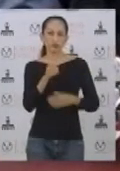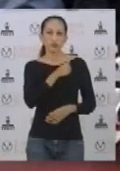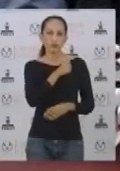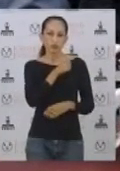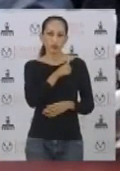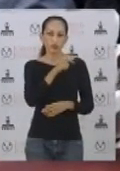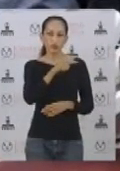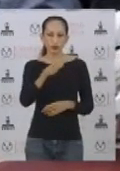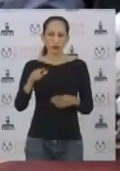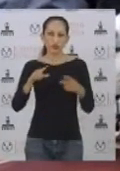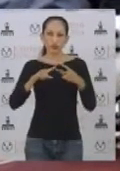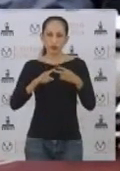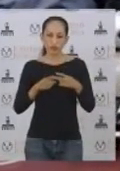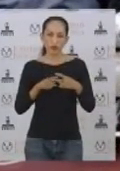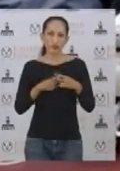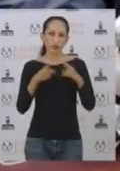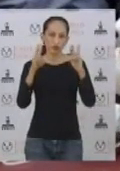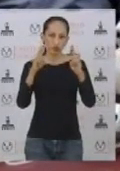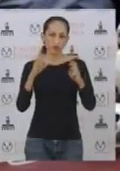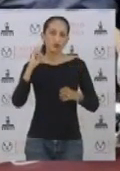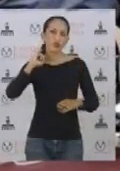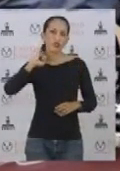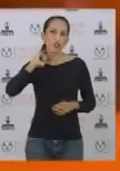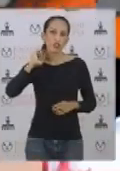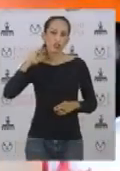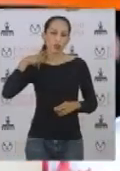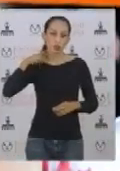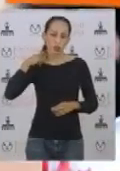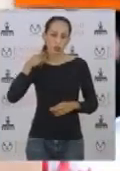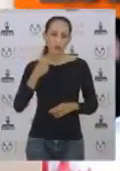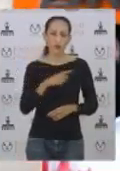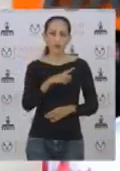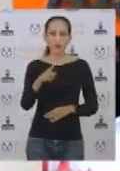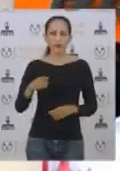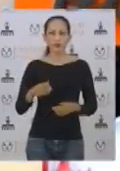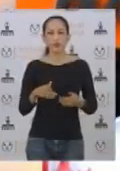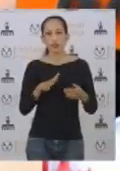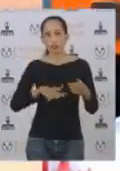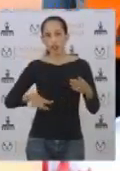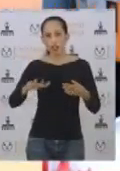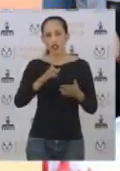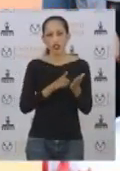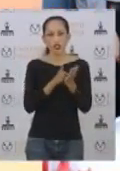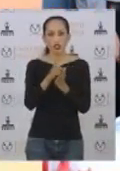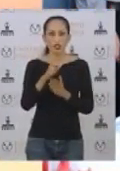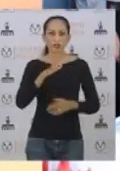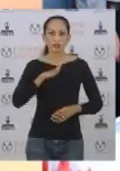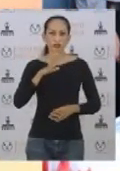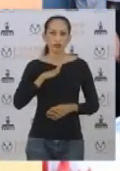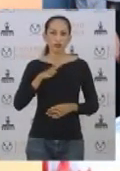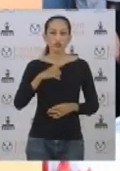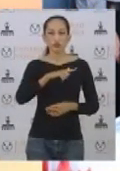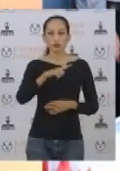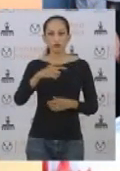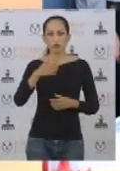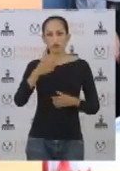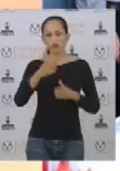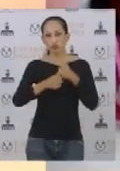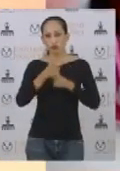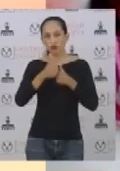curso de introducción a los robots en la plataforma más moderna. La Unidad Académica de Derecho y Ciencias Sociales Victoria llevó a cabo el evento